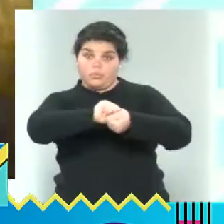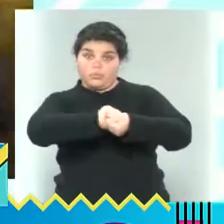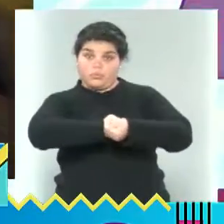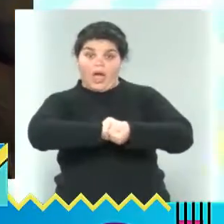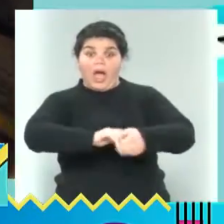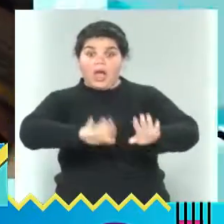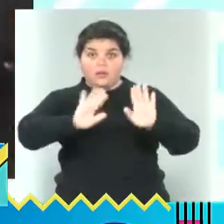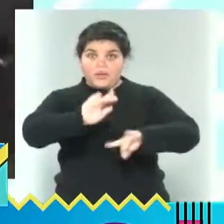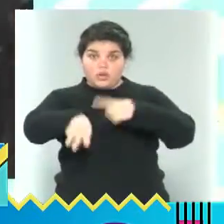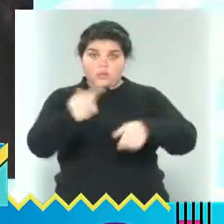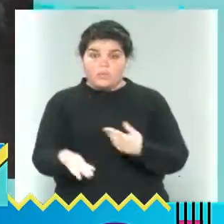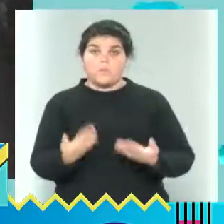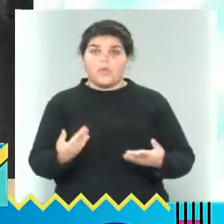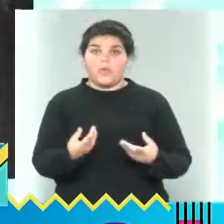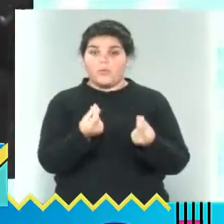puede reciclar.